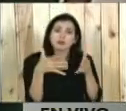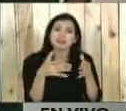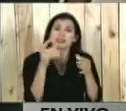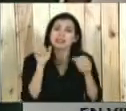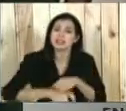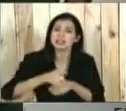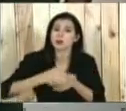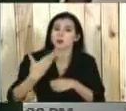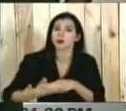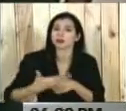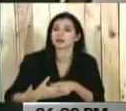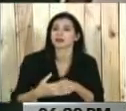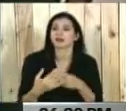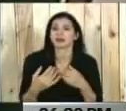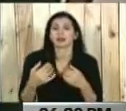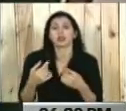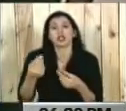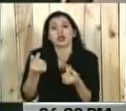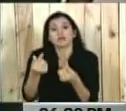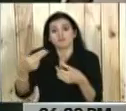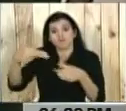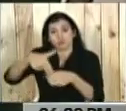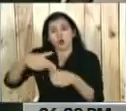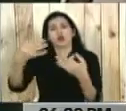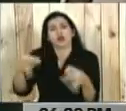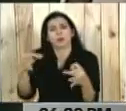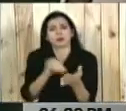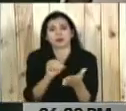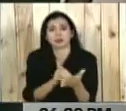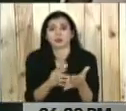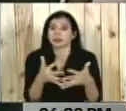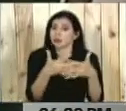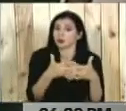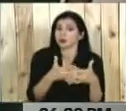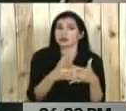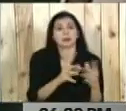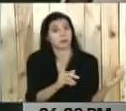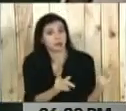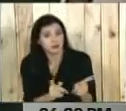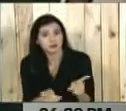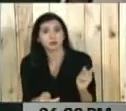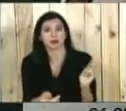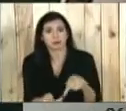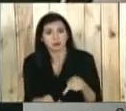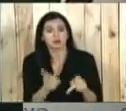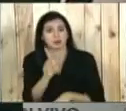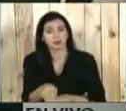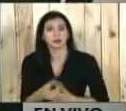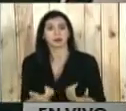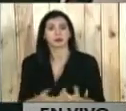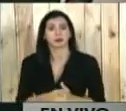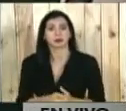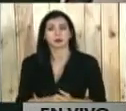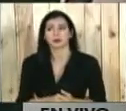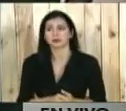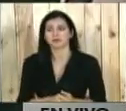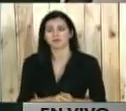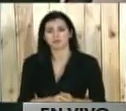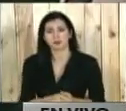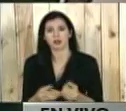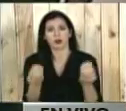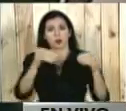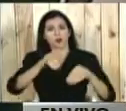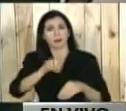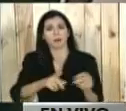convertido en un gran actor petrolero, Estados Unidos tiene que entrar en estas conversaciones, y tiene que entrar en estos